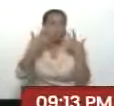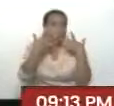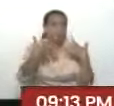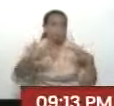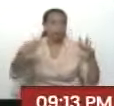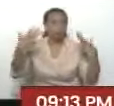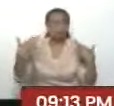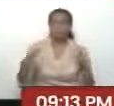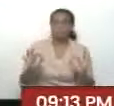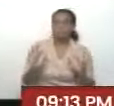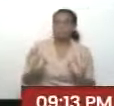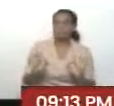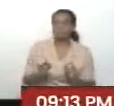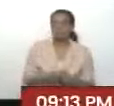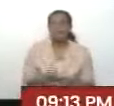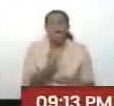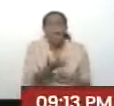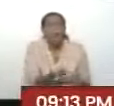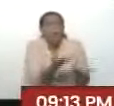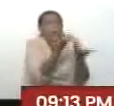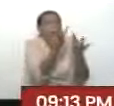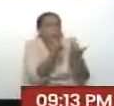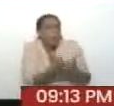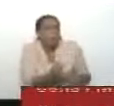Impresionante. Ahora, cuéntame algo.